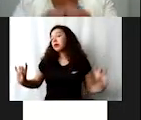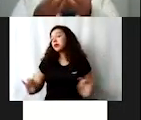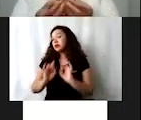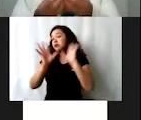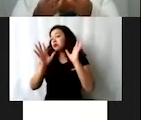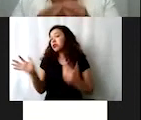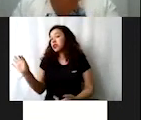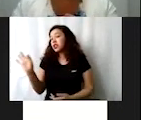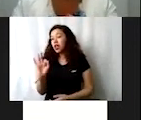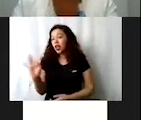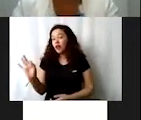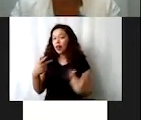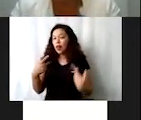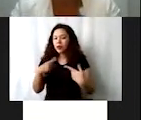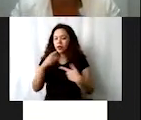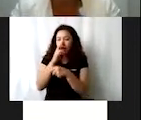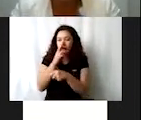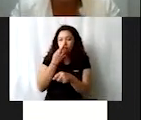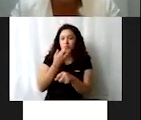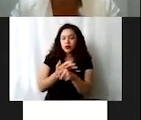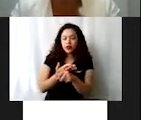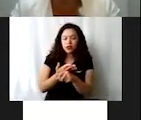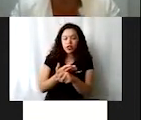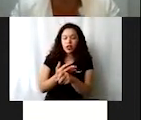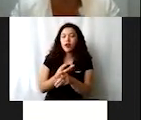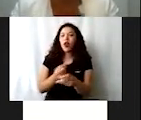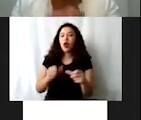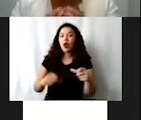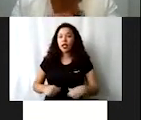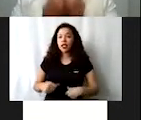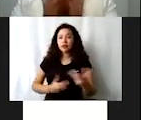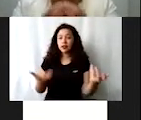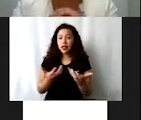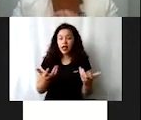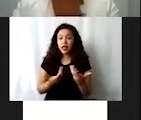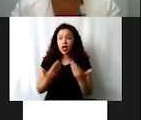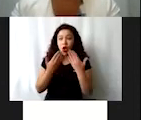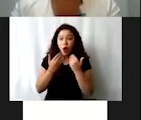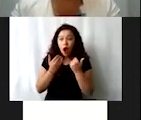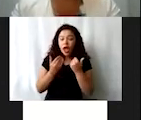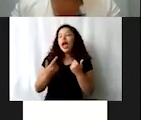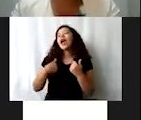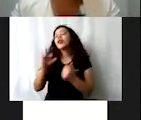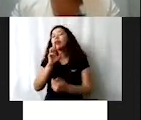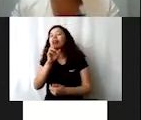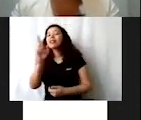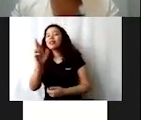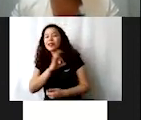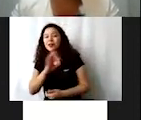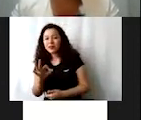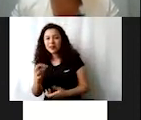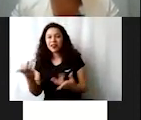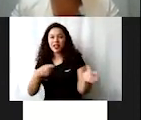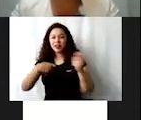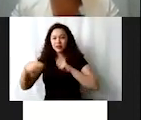no estuviera la persona que llega a realizar esa actividad, ¿verdad? Porque este sistema flexible y adaptable